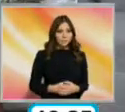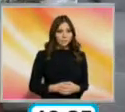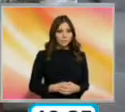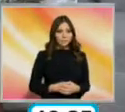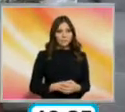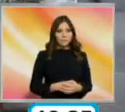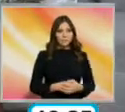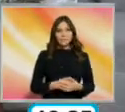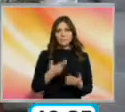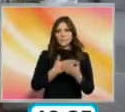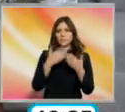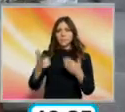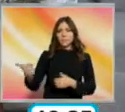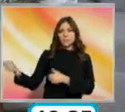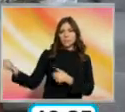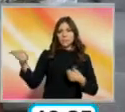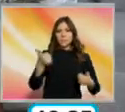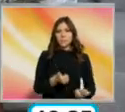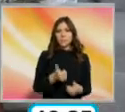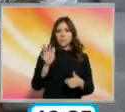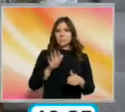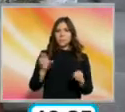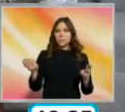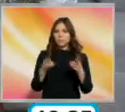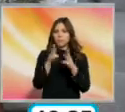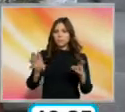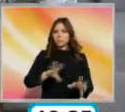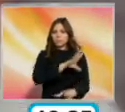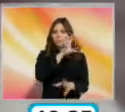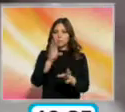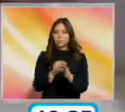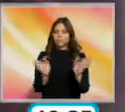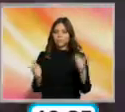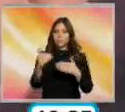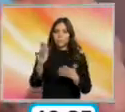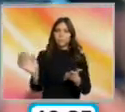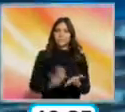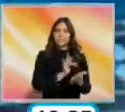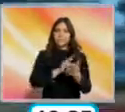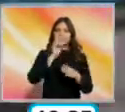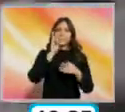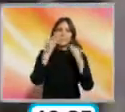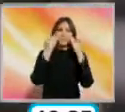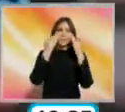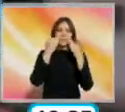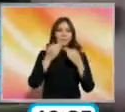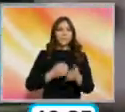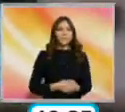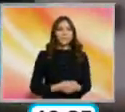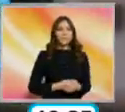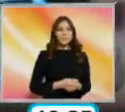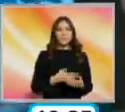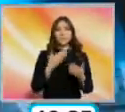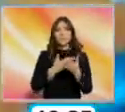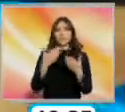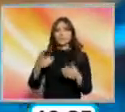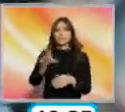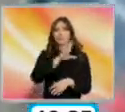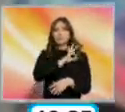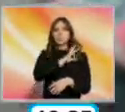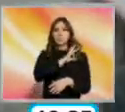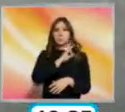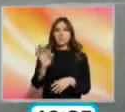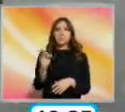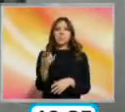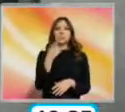traje los a la instrumentos orquesta. de la orquesta. A ver, enséñanos. Les quiero hacer una Y en eso viene pequeña toda la demostración. orquesta. No, yo- Porque mira, ahí tienen traes la tu- opción hoy de tu tener lira.